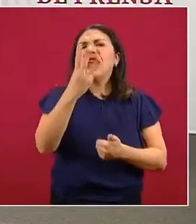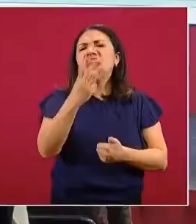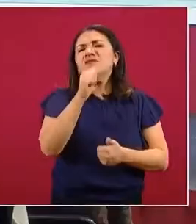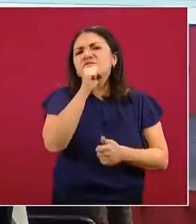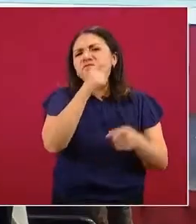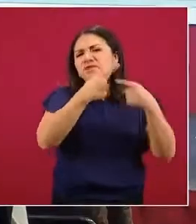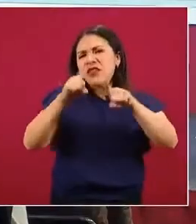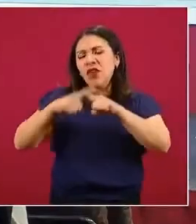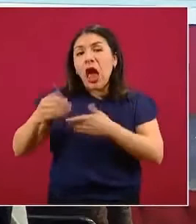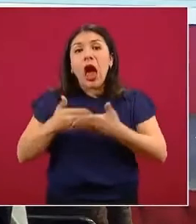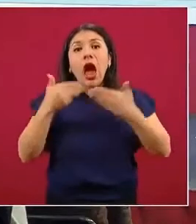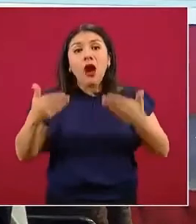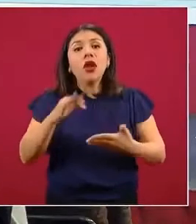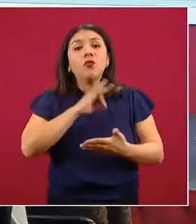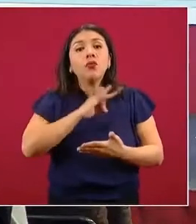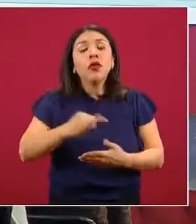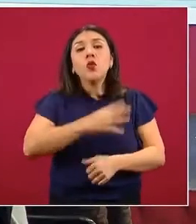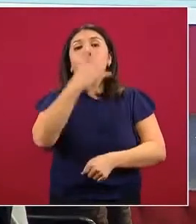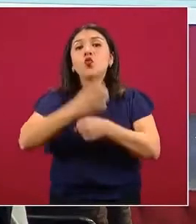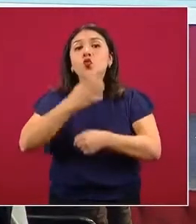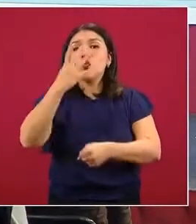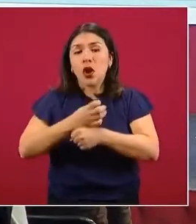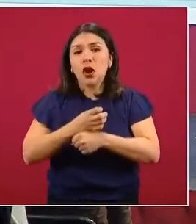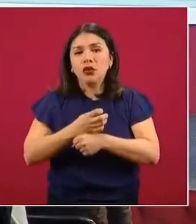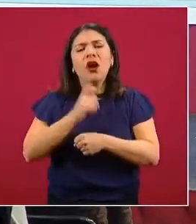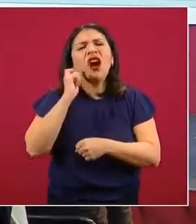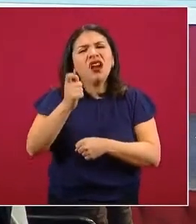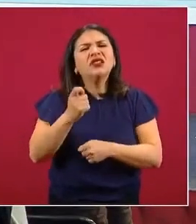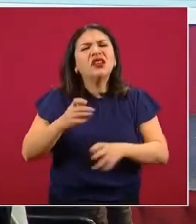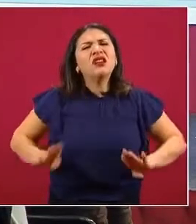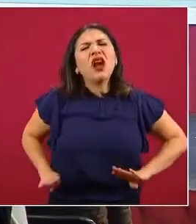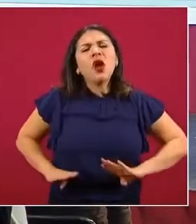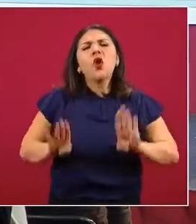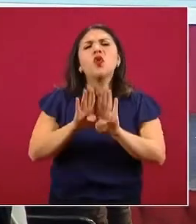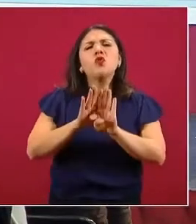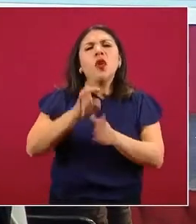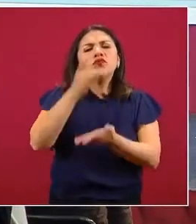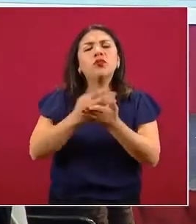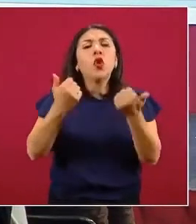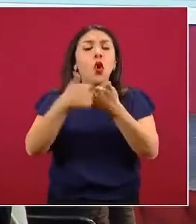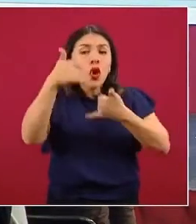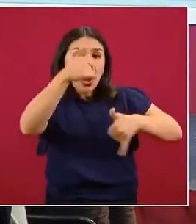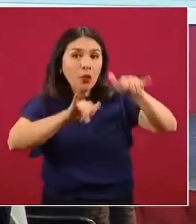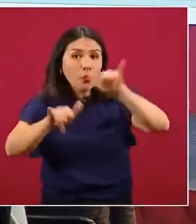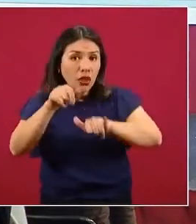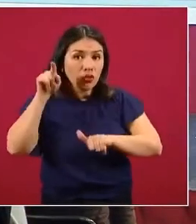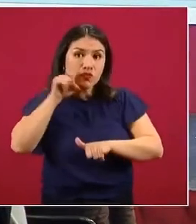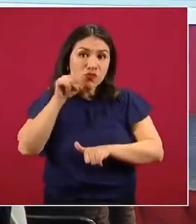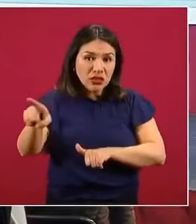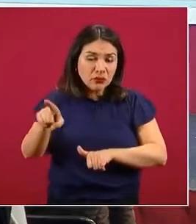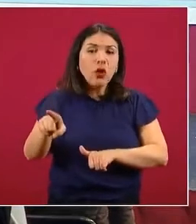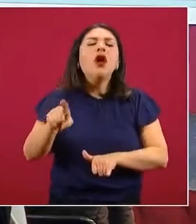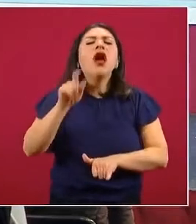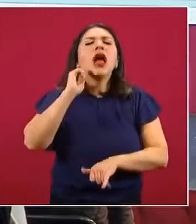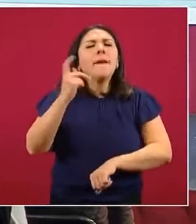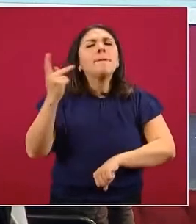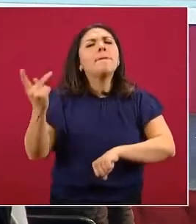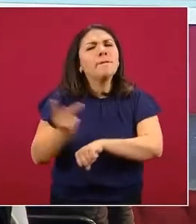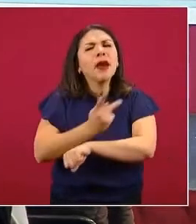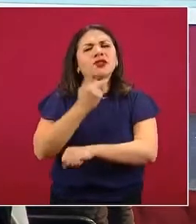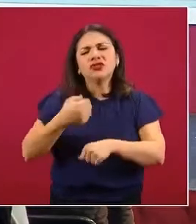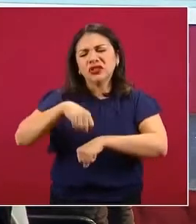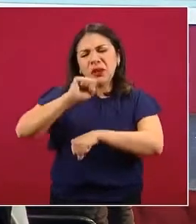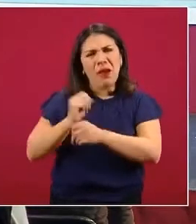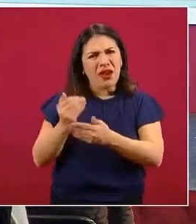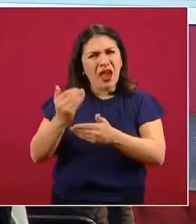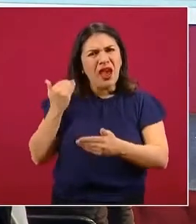vías, ahora la podemos hacer hasta por una cuarta, pero que tiene que ver también con el diagnóstico por laboratorio. Lo que sucedió en la